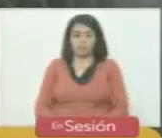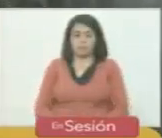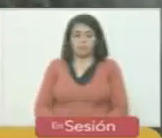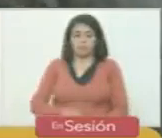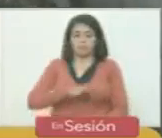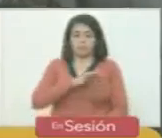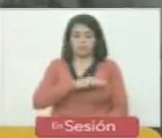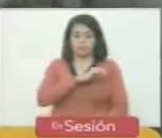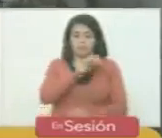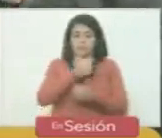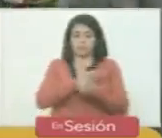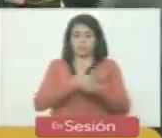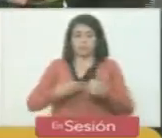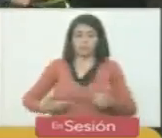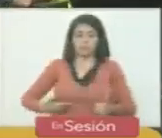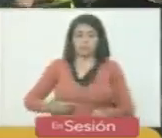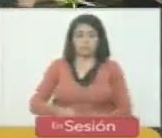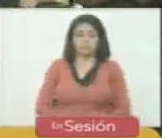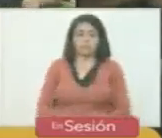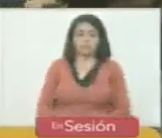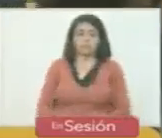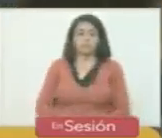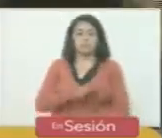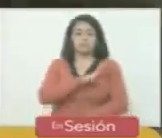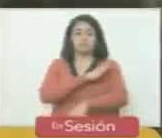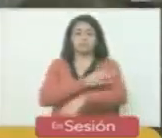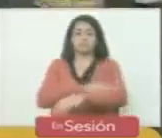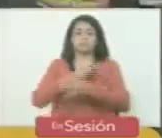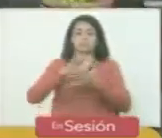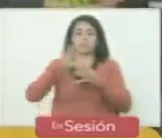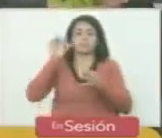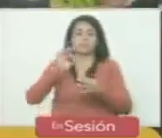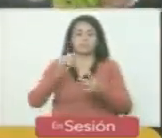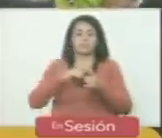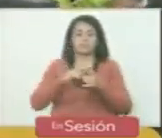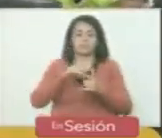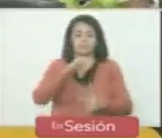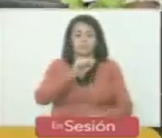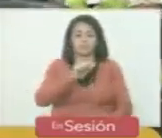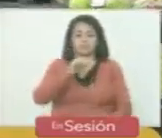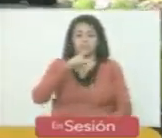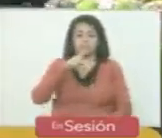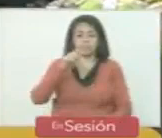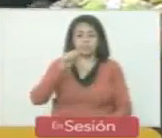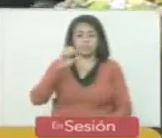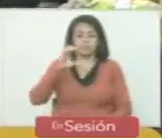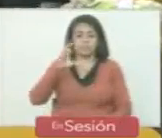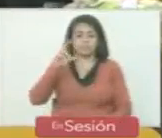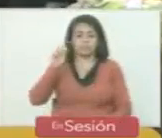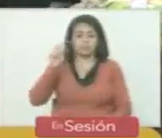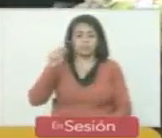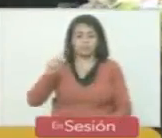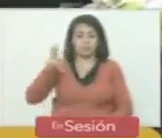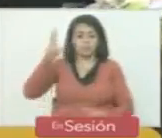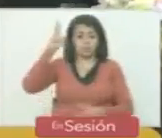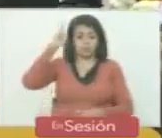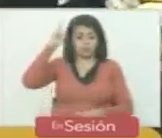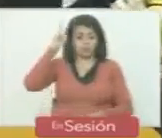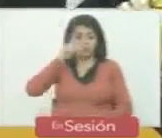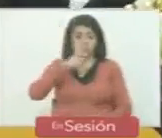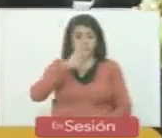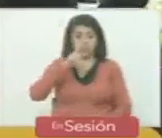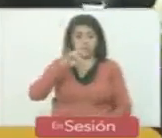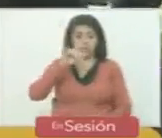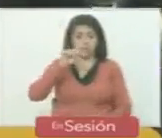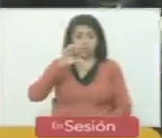señora vicepresidenta, con la fuerza espiritual de Apacuana, con la fuerza de Huaycaipuro, con